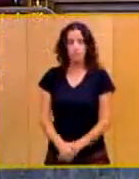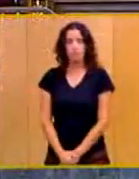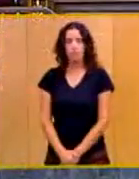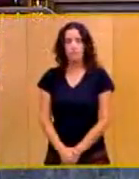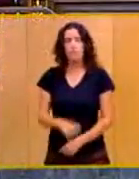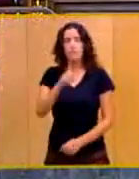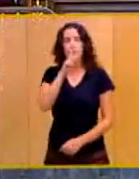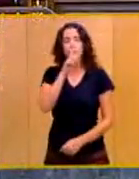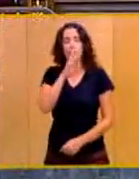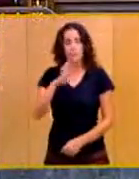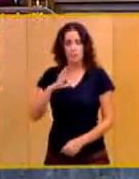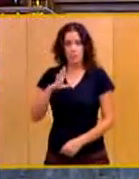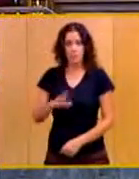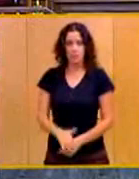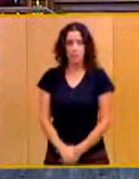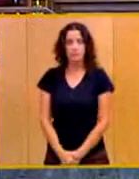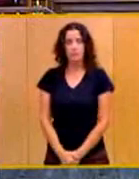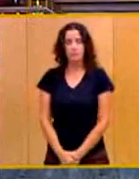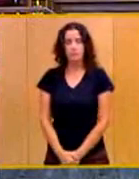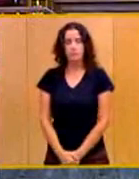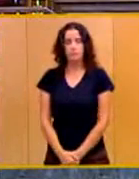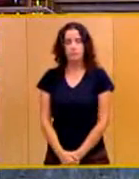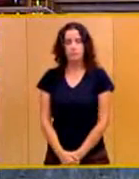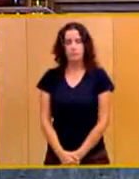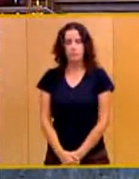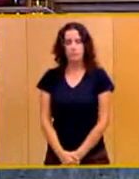silencio. Un momento.